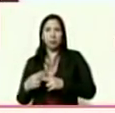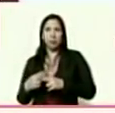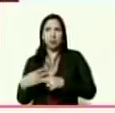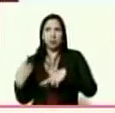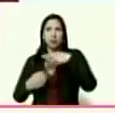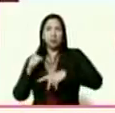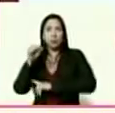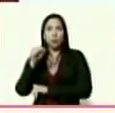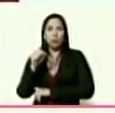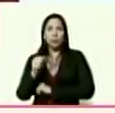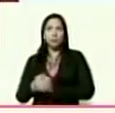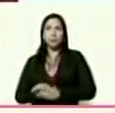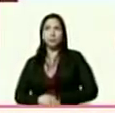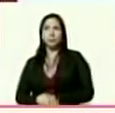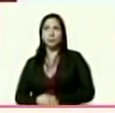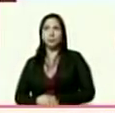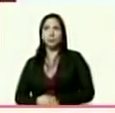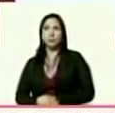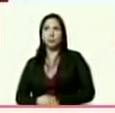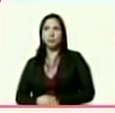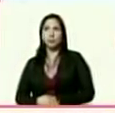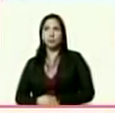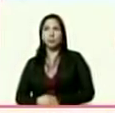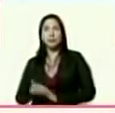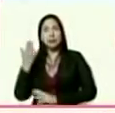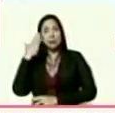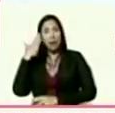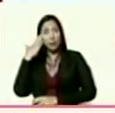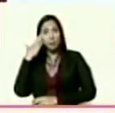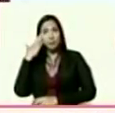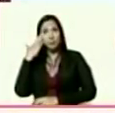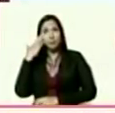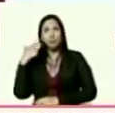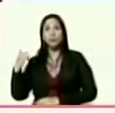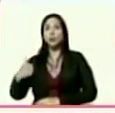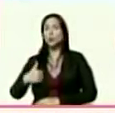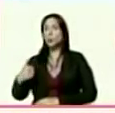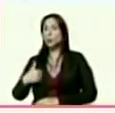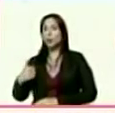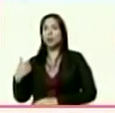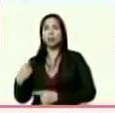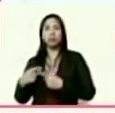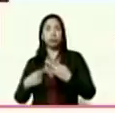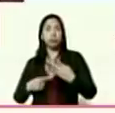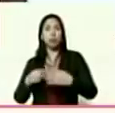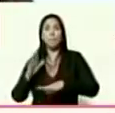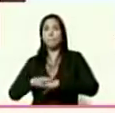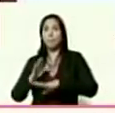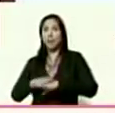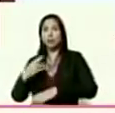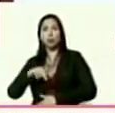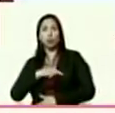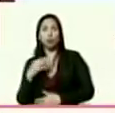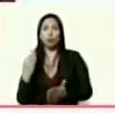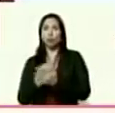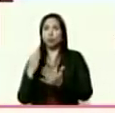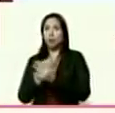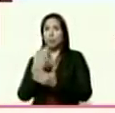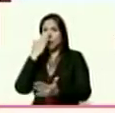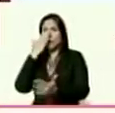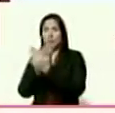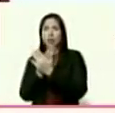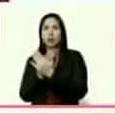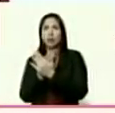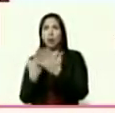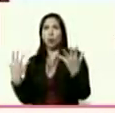revolución bolivariana. Y saben que cualquier cosa que ocurra, nosotros estaremos siempre, siempre al frente junto al